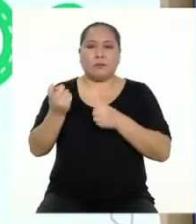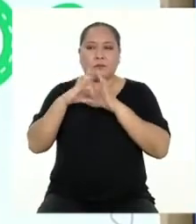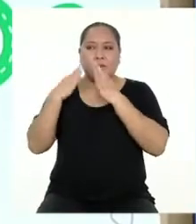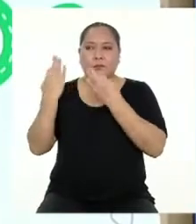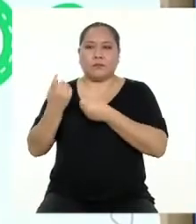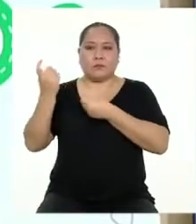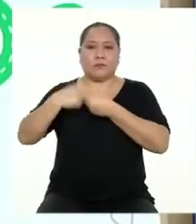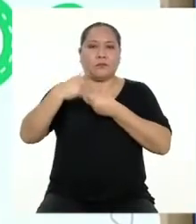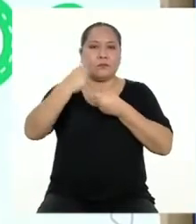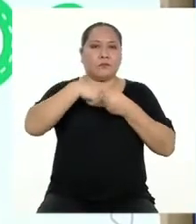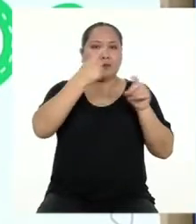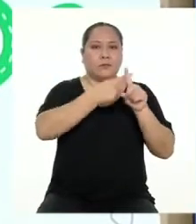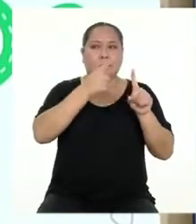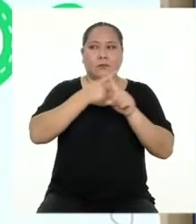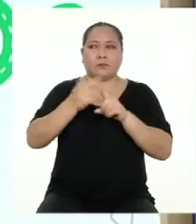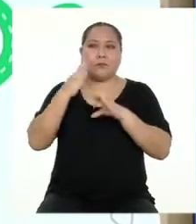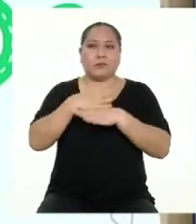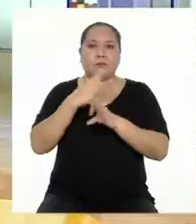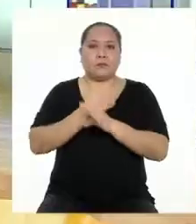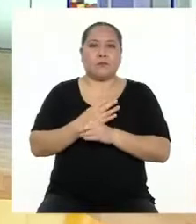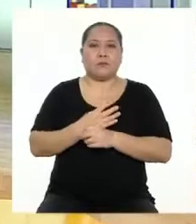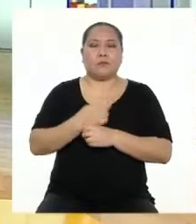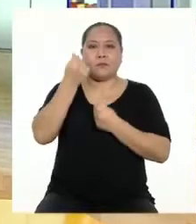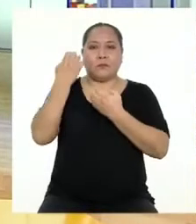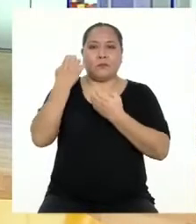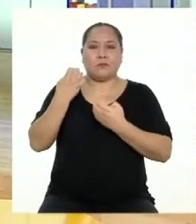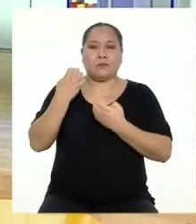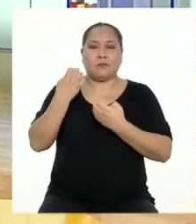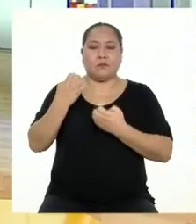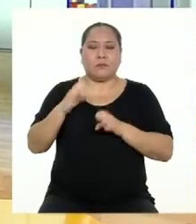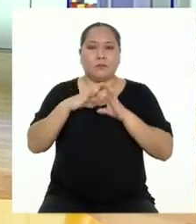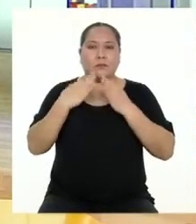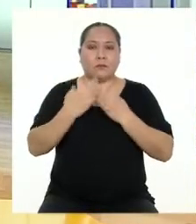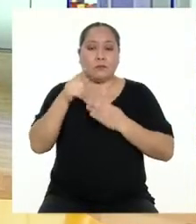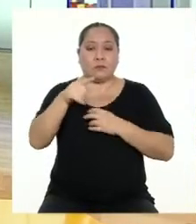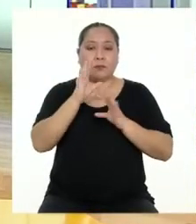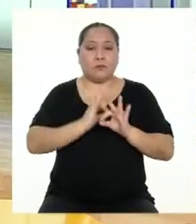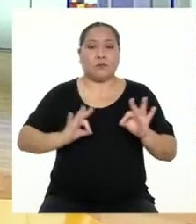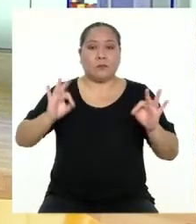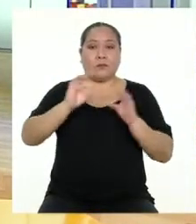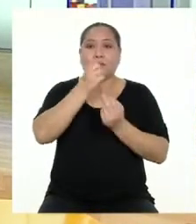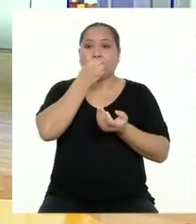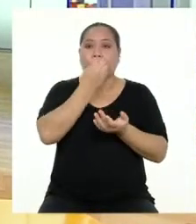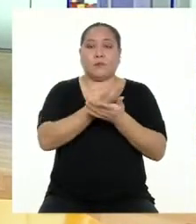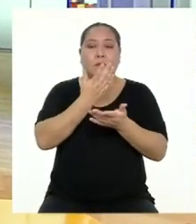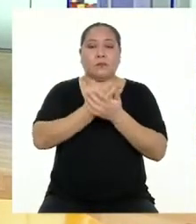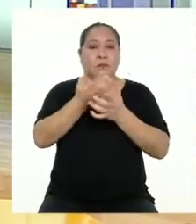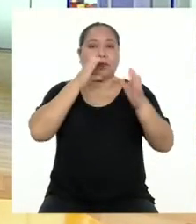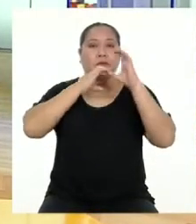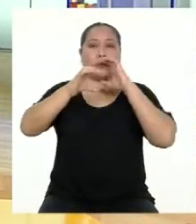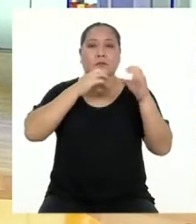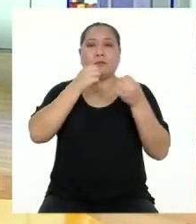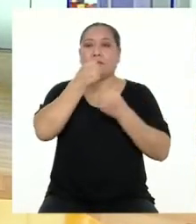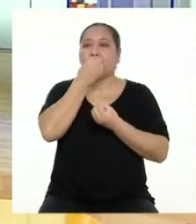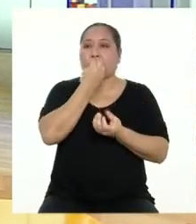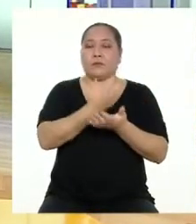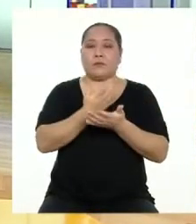Ahí radica la importancia de la planificación de nuestros gastos. Es verdad. Yo he visto muchos casos de familias que entran en crisis por